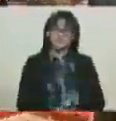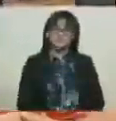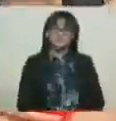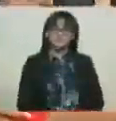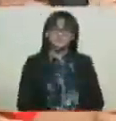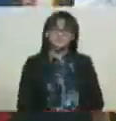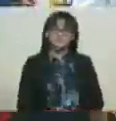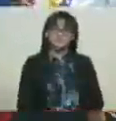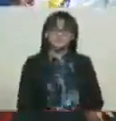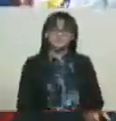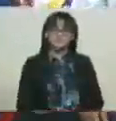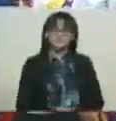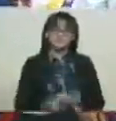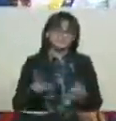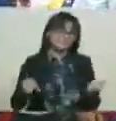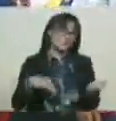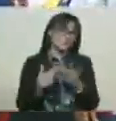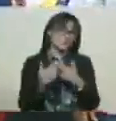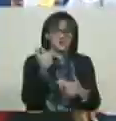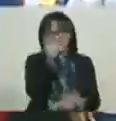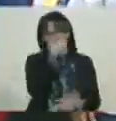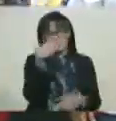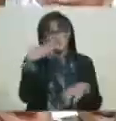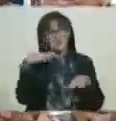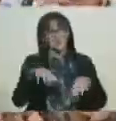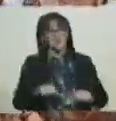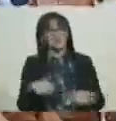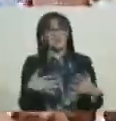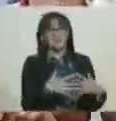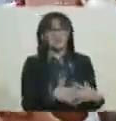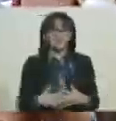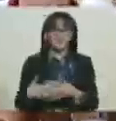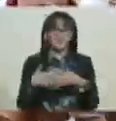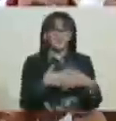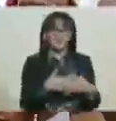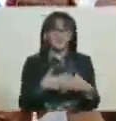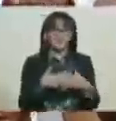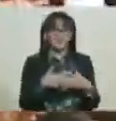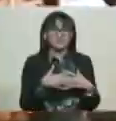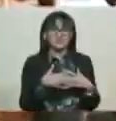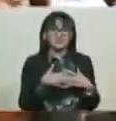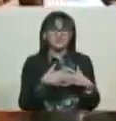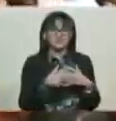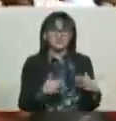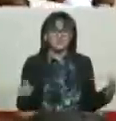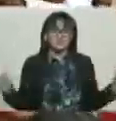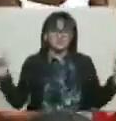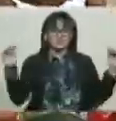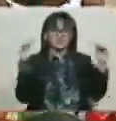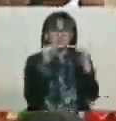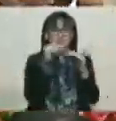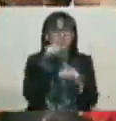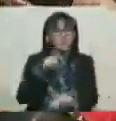el imperialismo yanki arriba el pueblo de venezuela